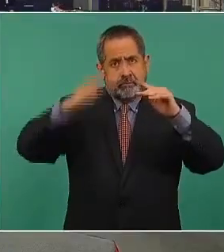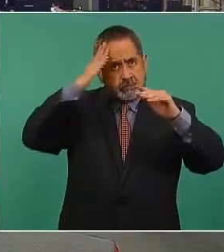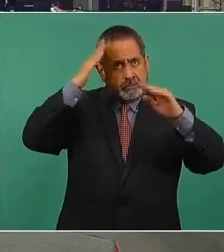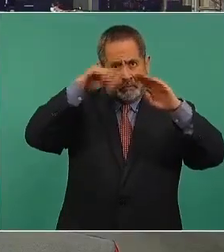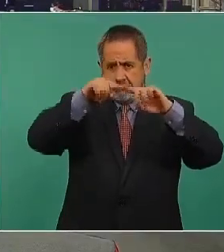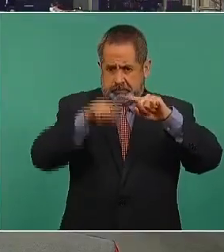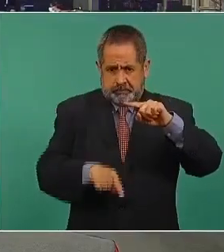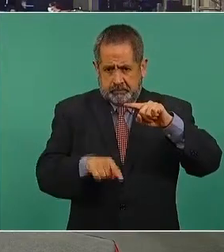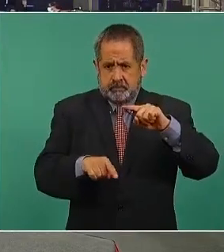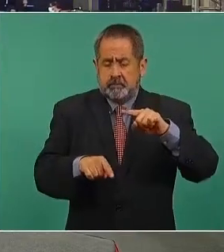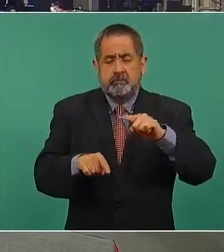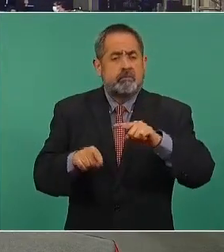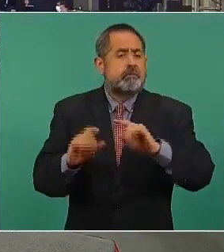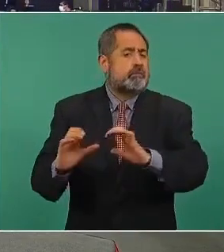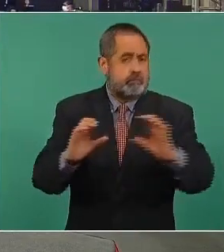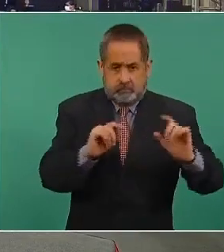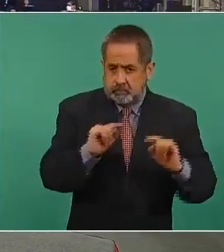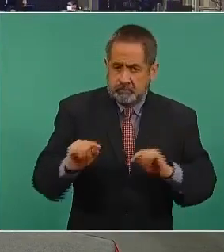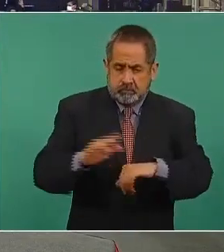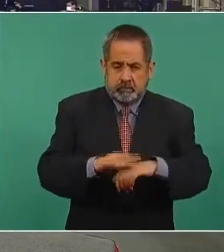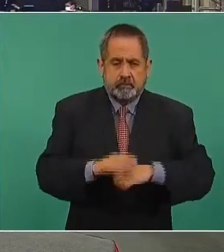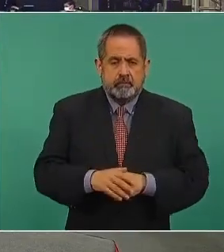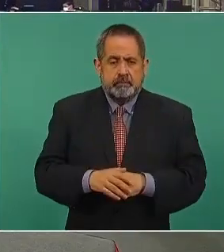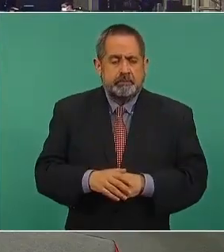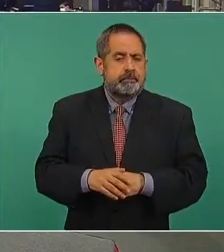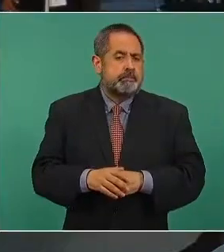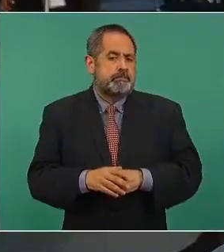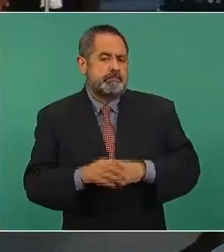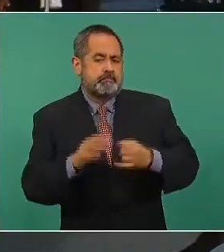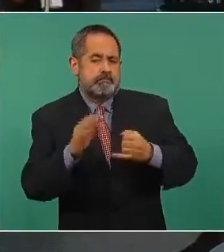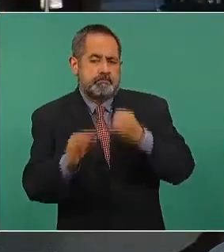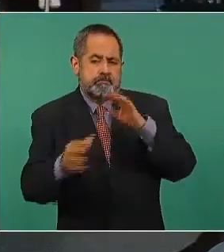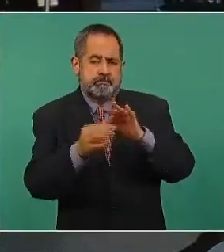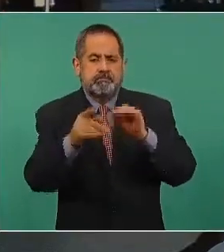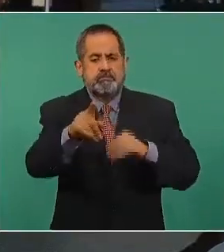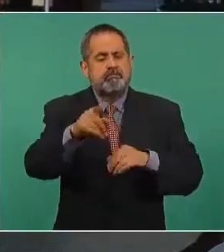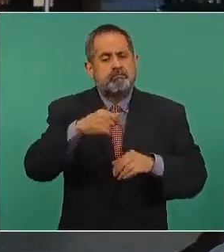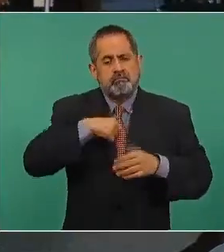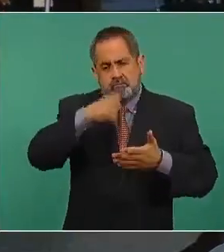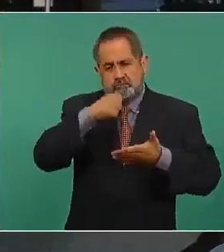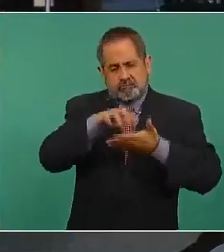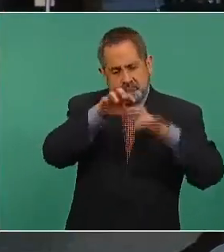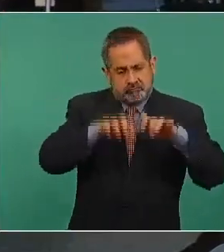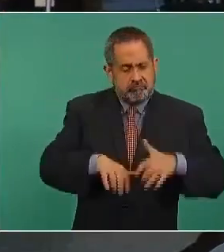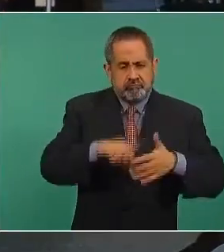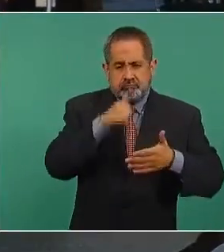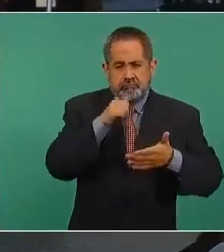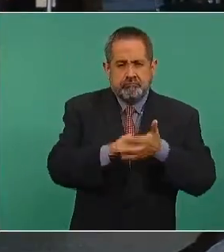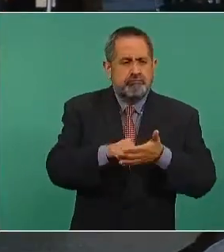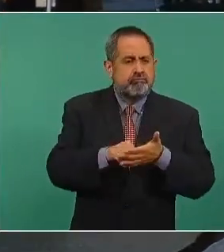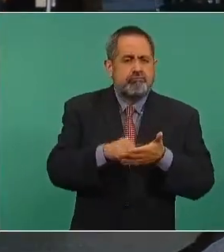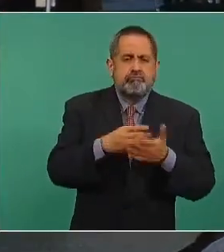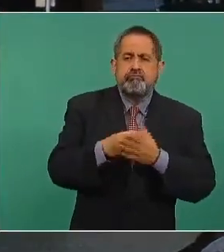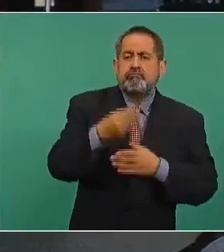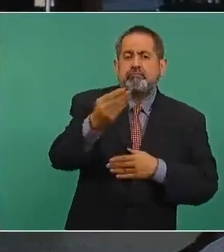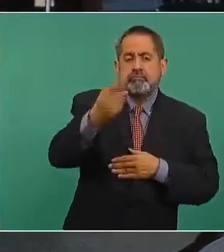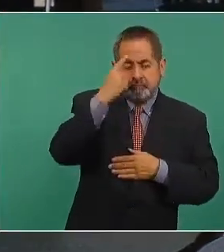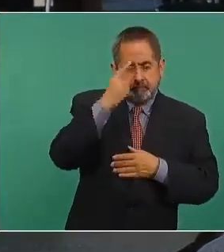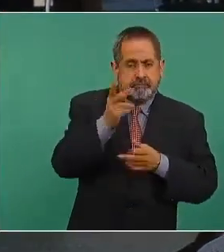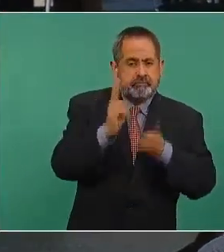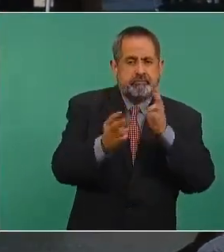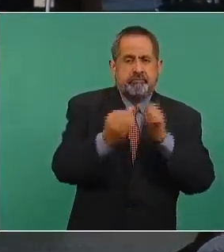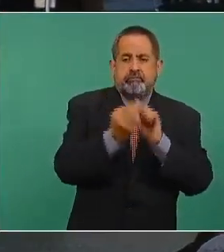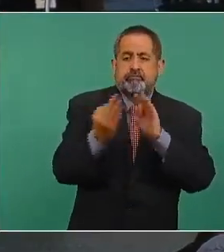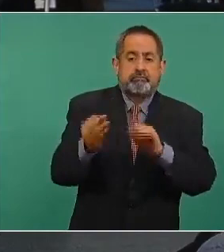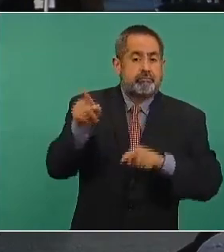Intocables. Y bueno, nada más para rematar, elaboré cartas estando allá en Nueva York, llevé una solicitud para entrevistarme